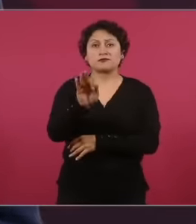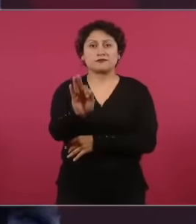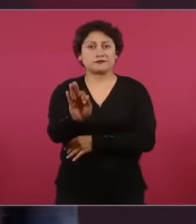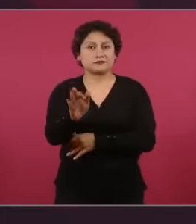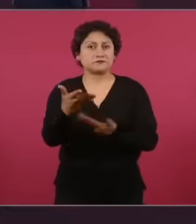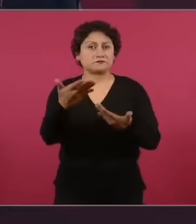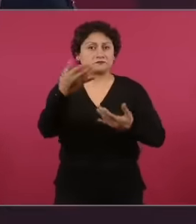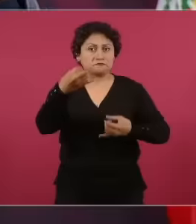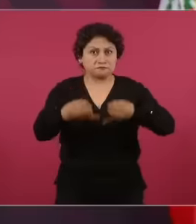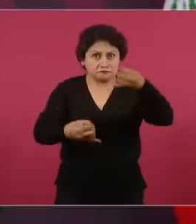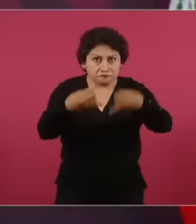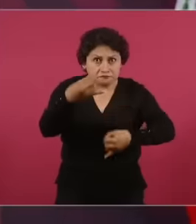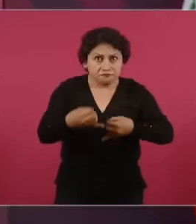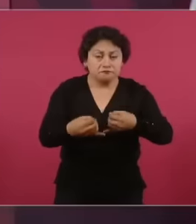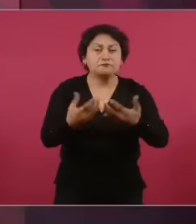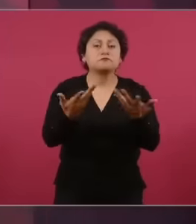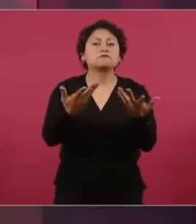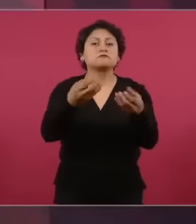o por cuestiones